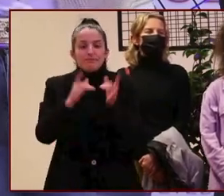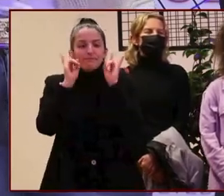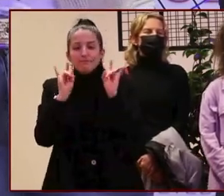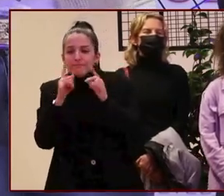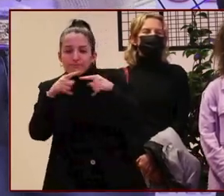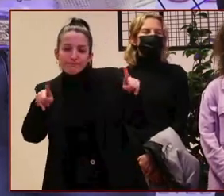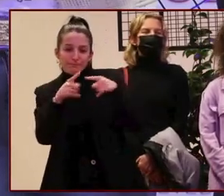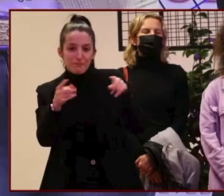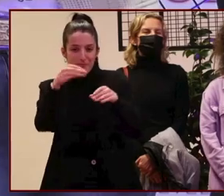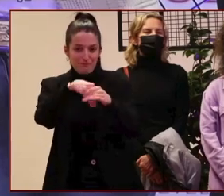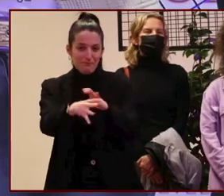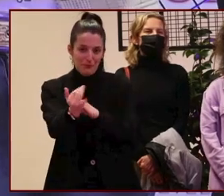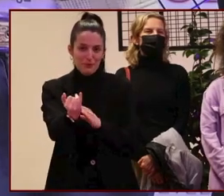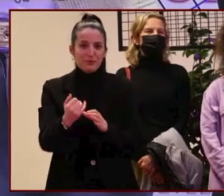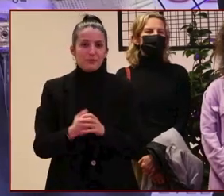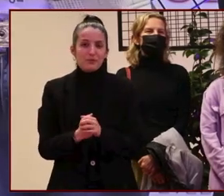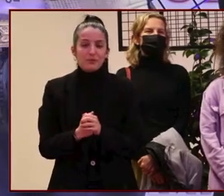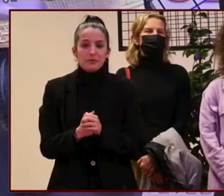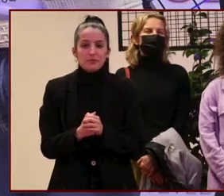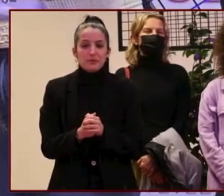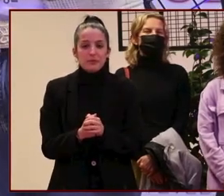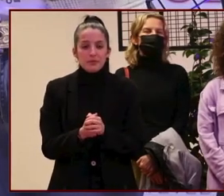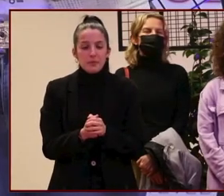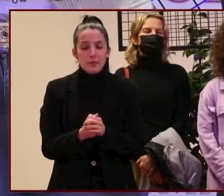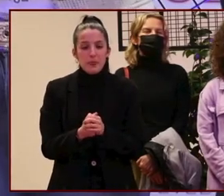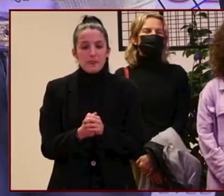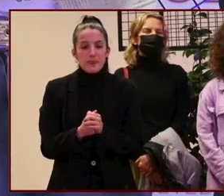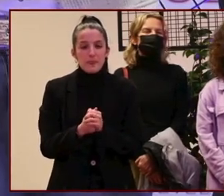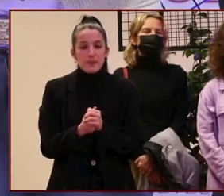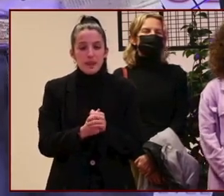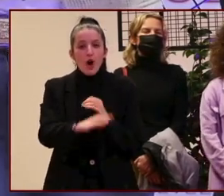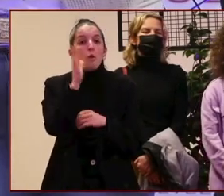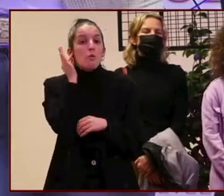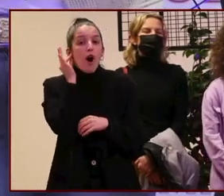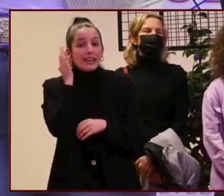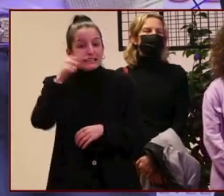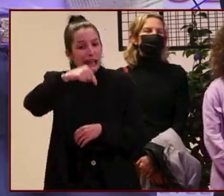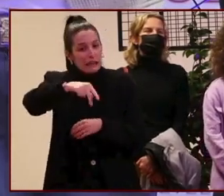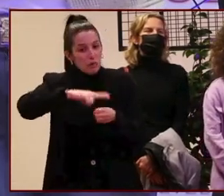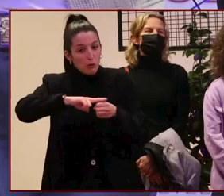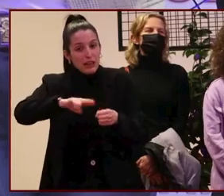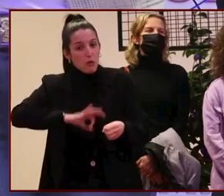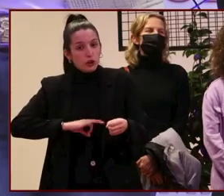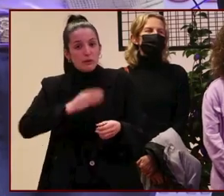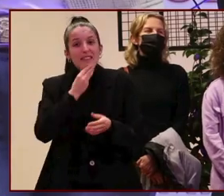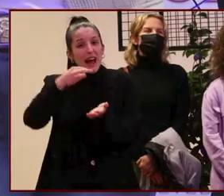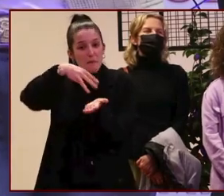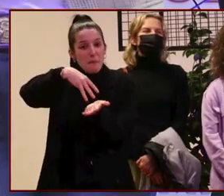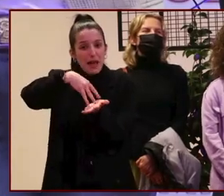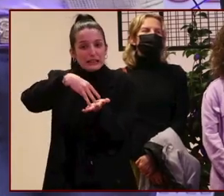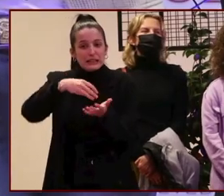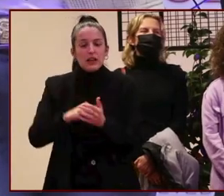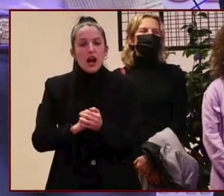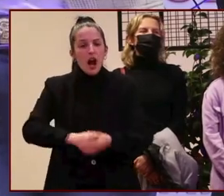música qué son unas mujeres de aquí la provincia de pontevedra de más recias